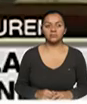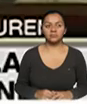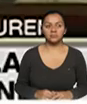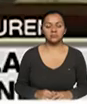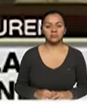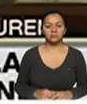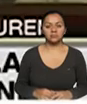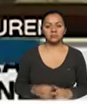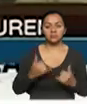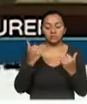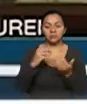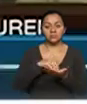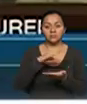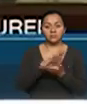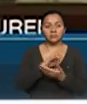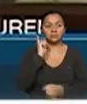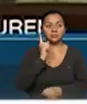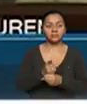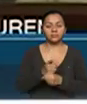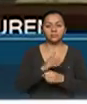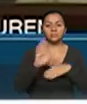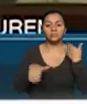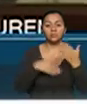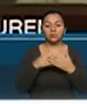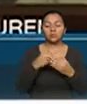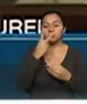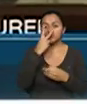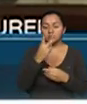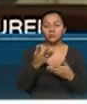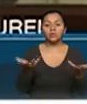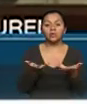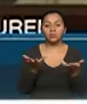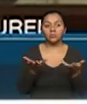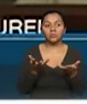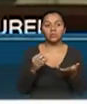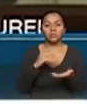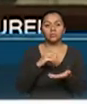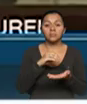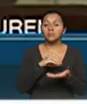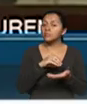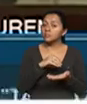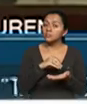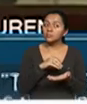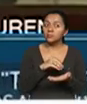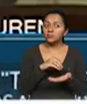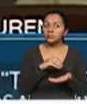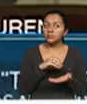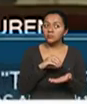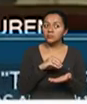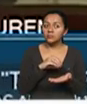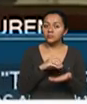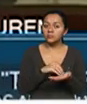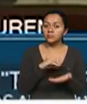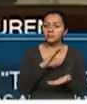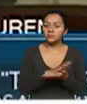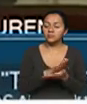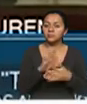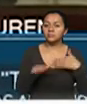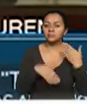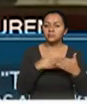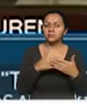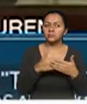fallo permite, en lo que tiene que ver con lo domiciliario y también con lo no domiciliario, terminar con una